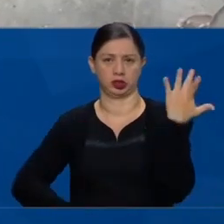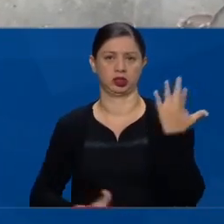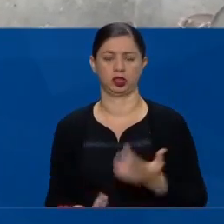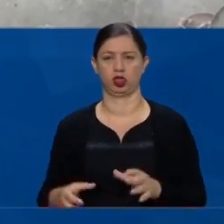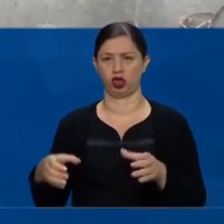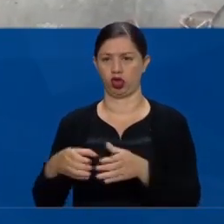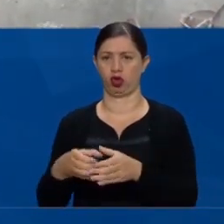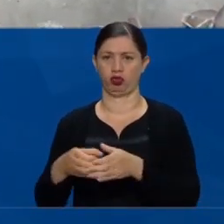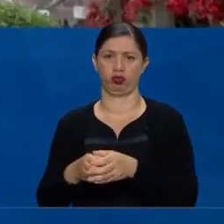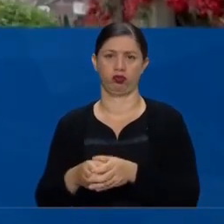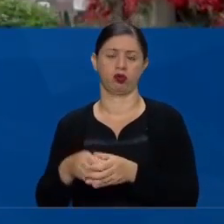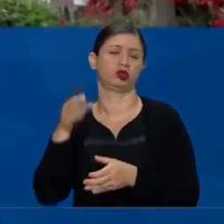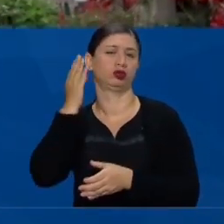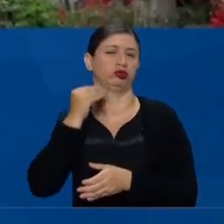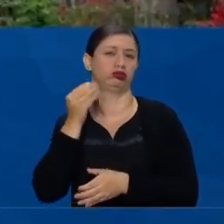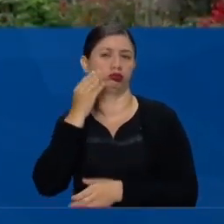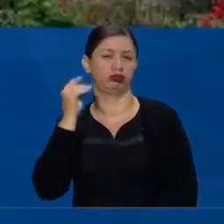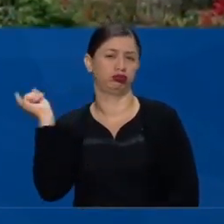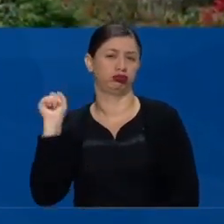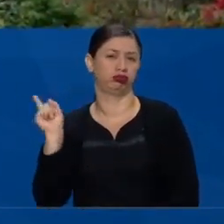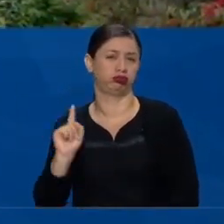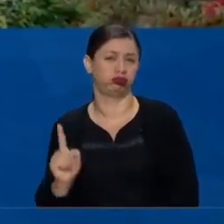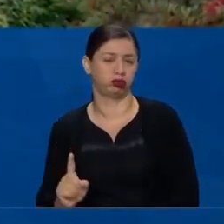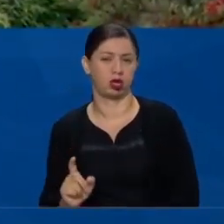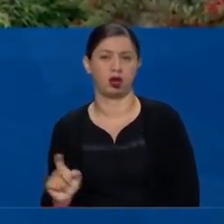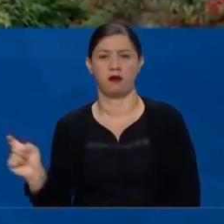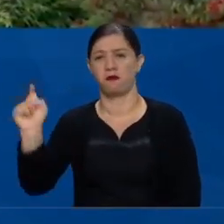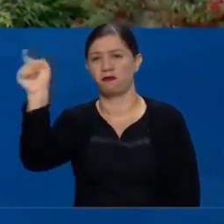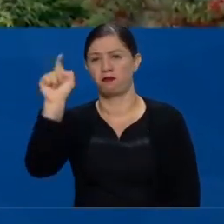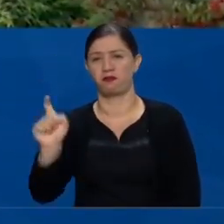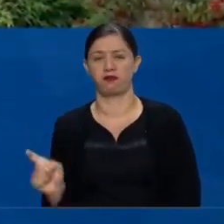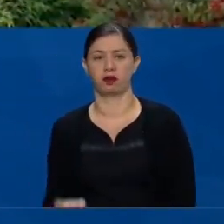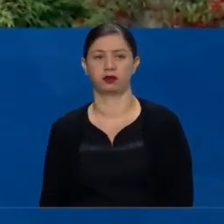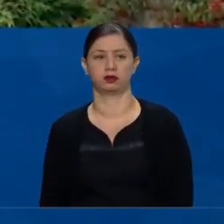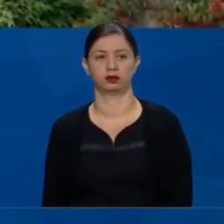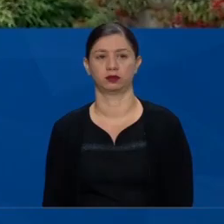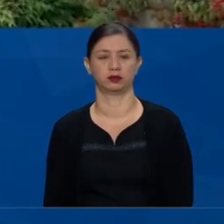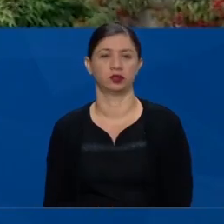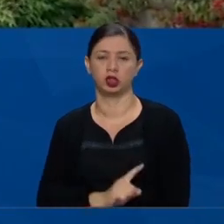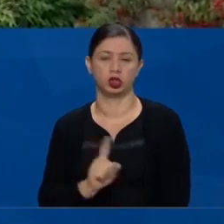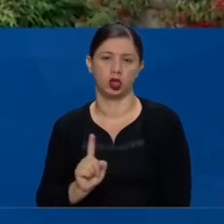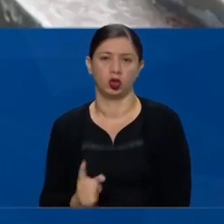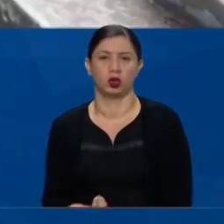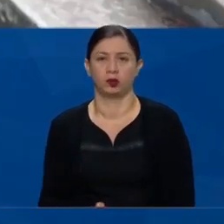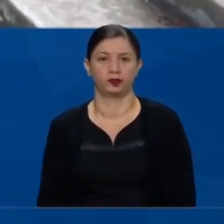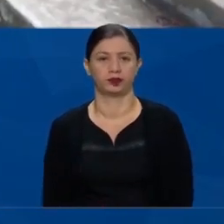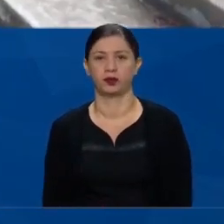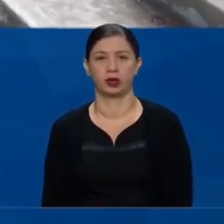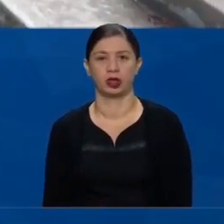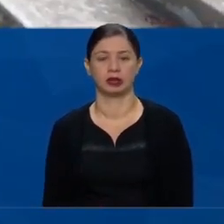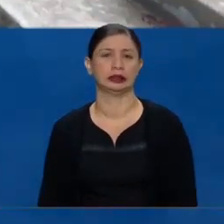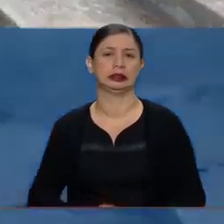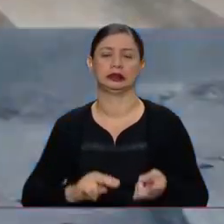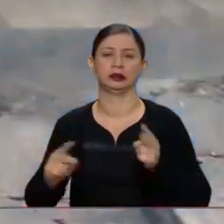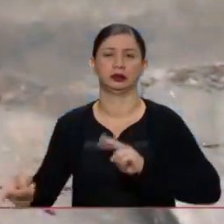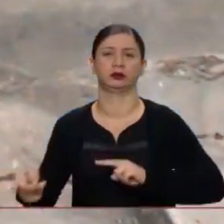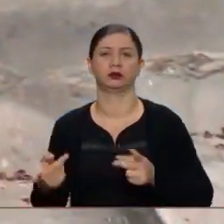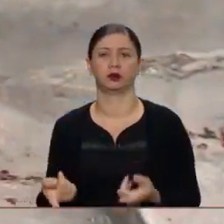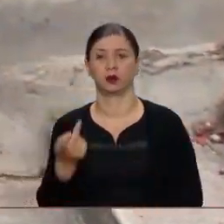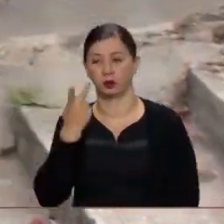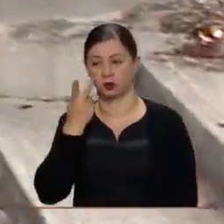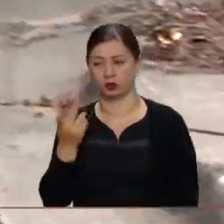se están pues supuestamente colocando en estos grafitis. No, al contrario, lo que ha